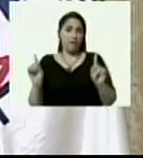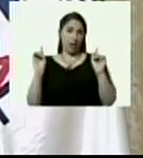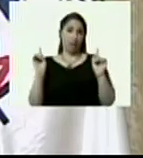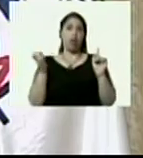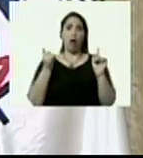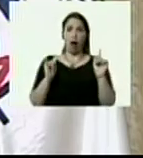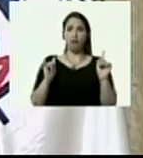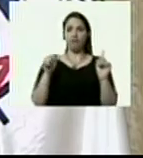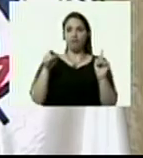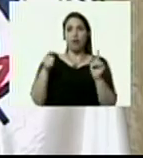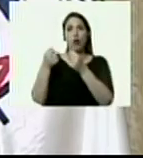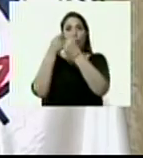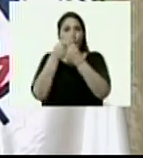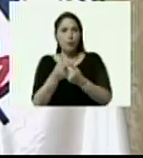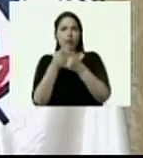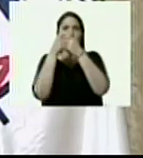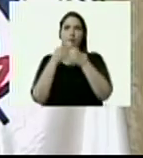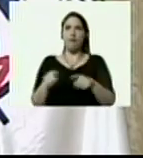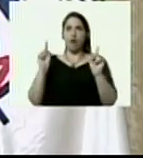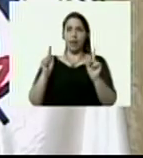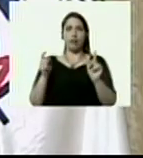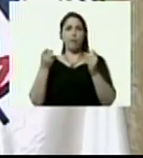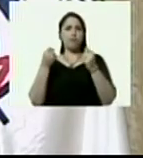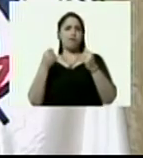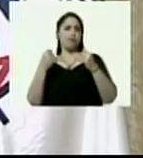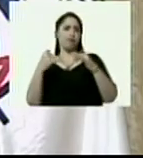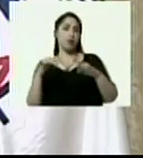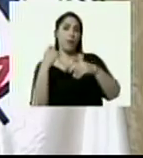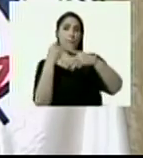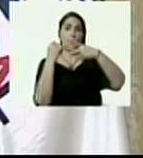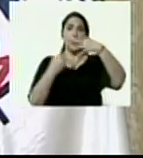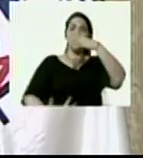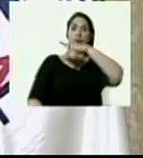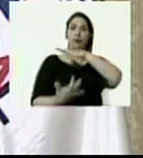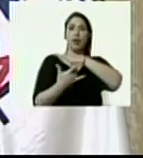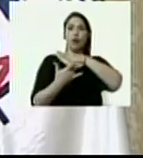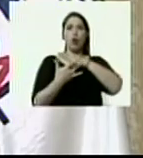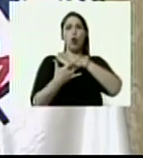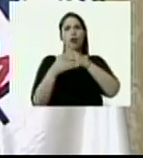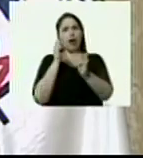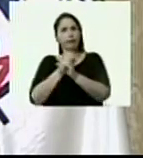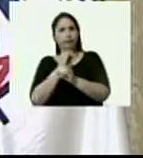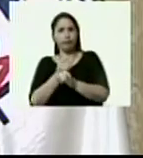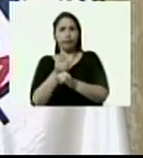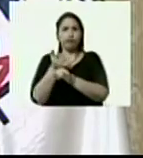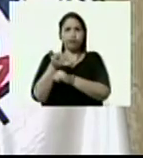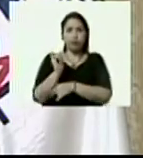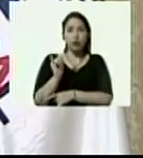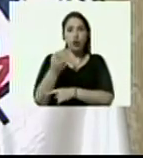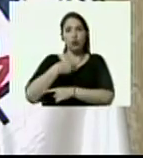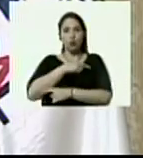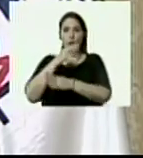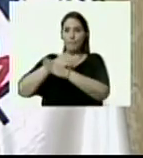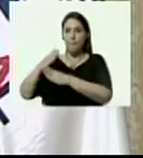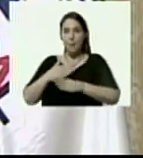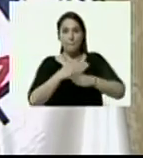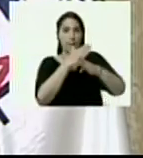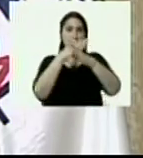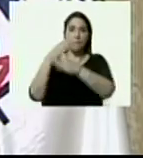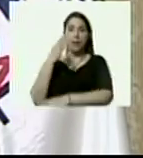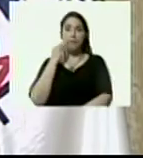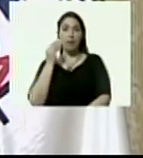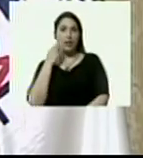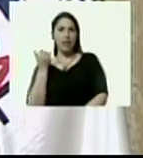en esta economía diversa con tantas nuevas herramientas tecnológicas virtuales que hay vamos a compartir experiencias y